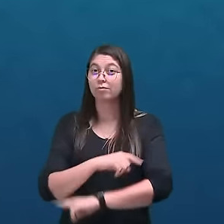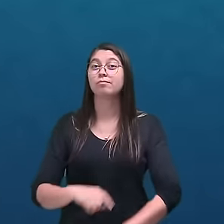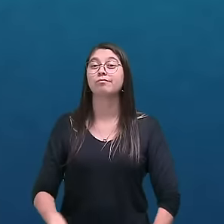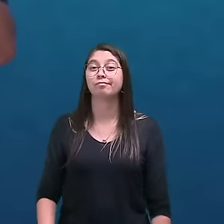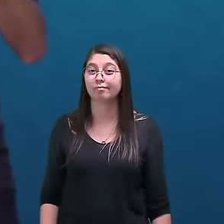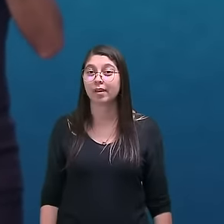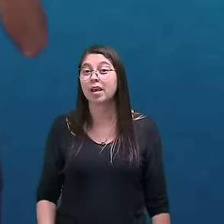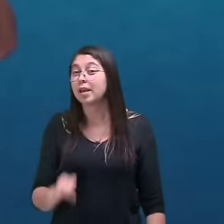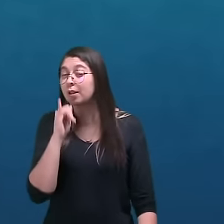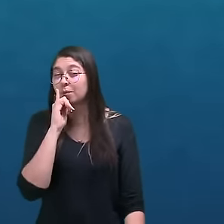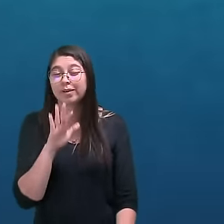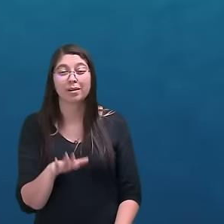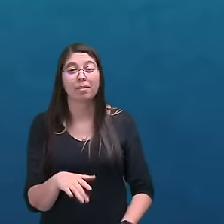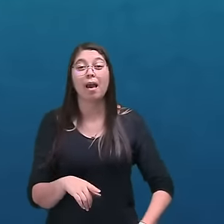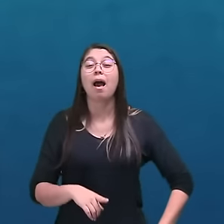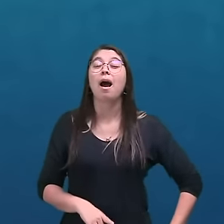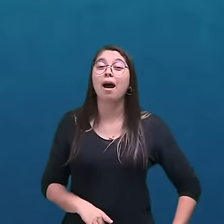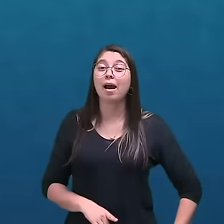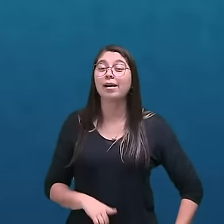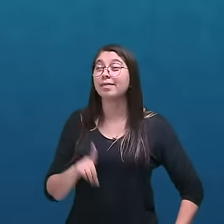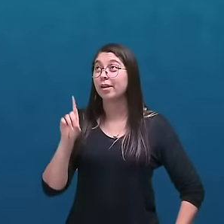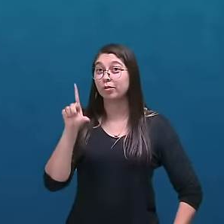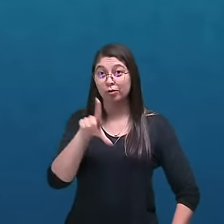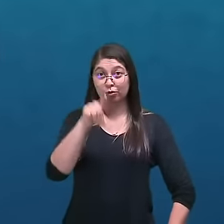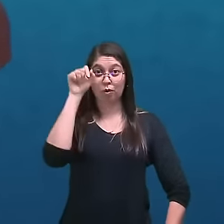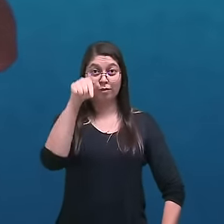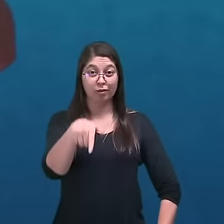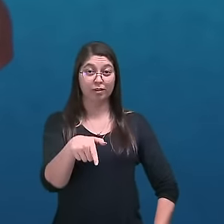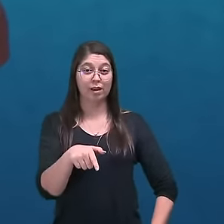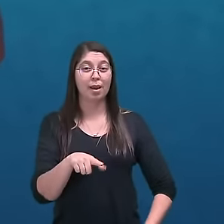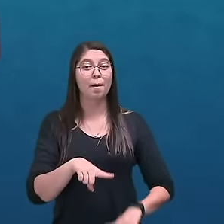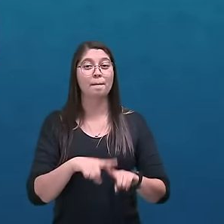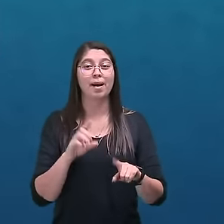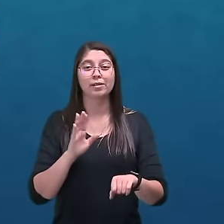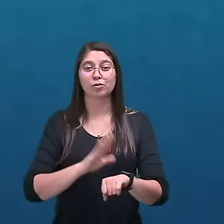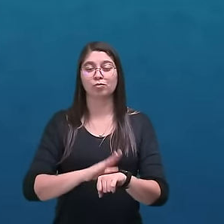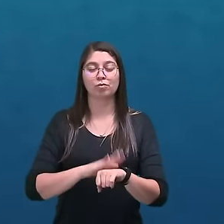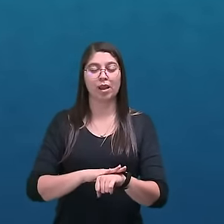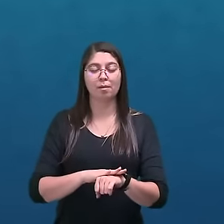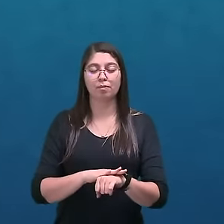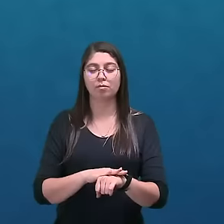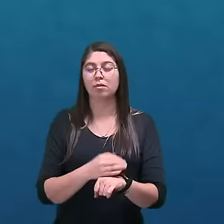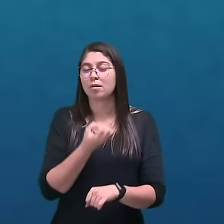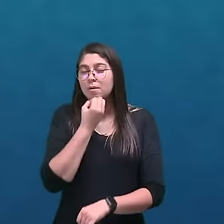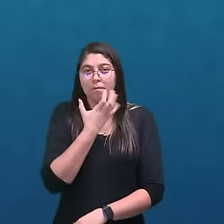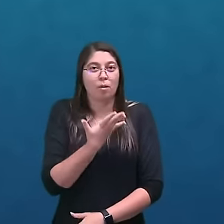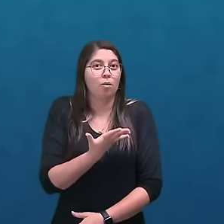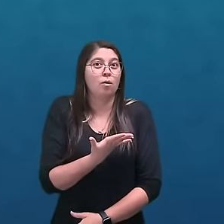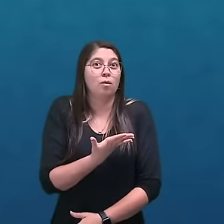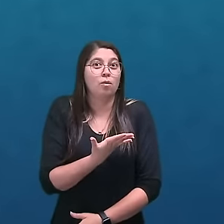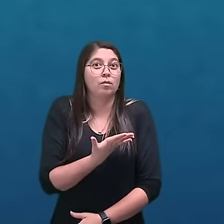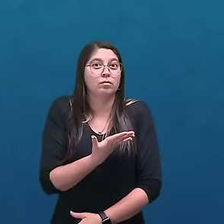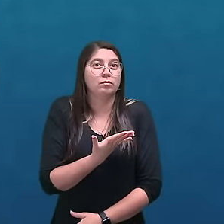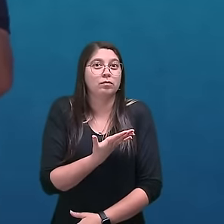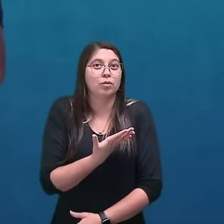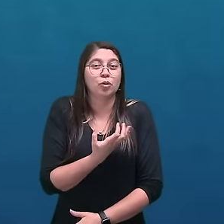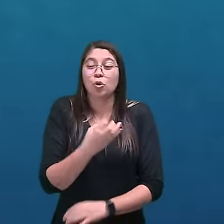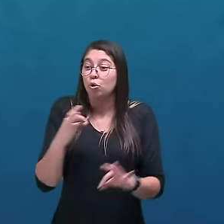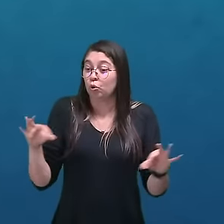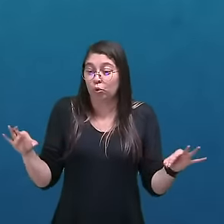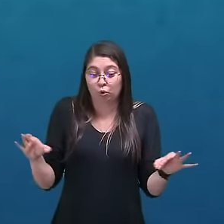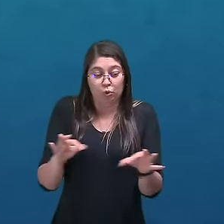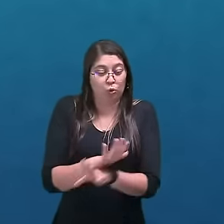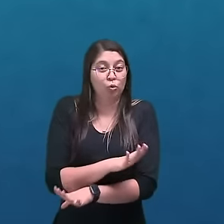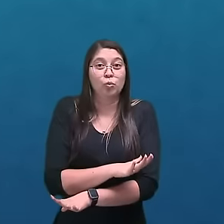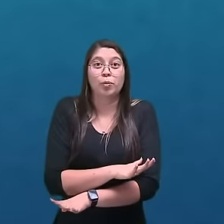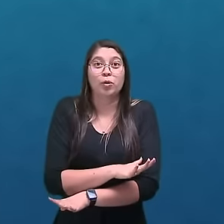No espera que Dios levante você con una mesa llena de factura. No espera que Dios le faça algo grande